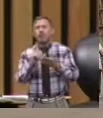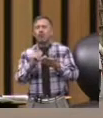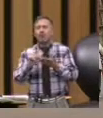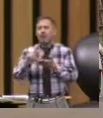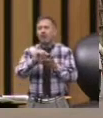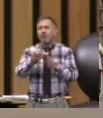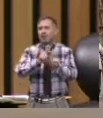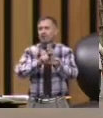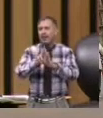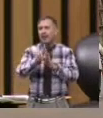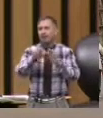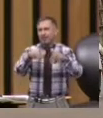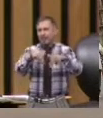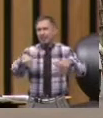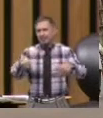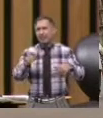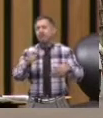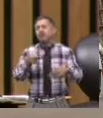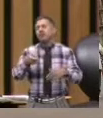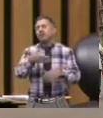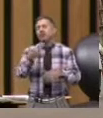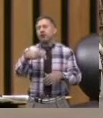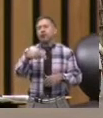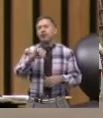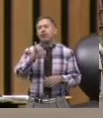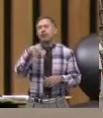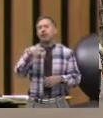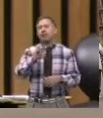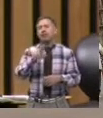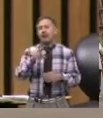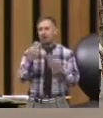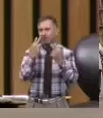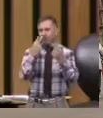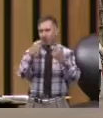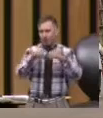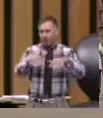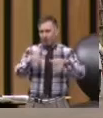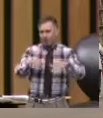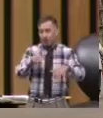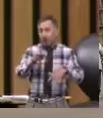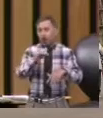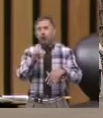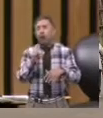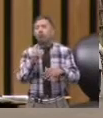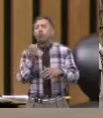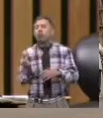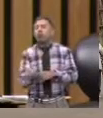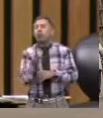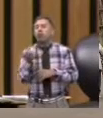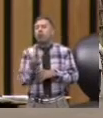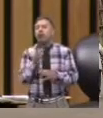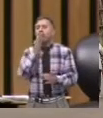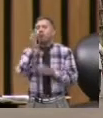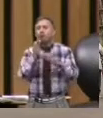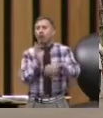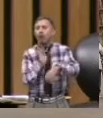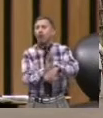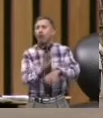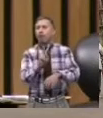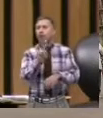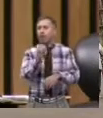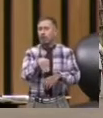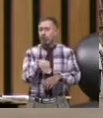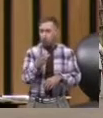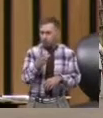llamados influencers comenzaron a publicar mensajes de simpatía al Partido Verde. De inmediato, el INE tomó cartas en el